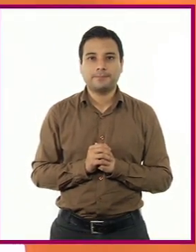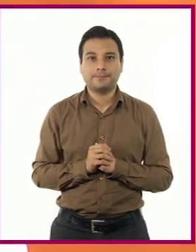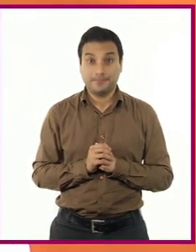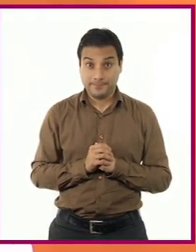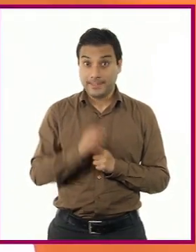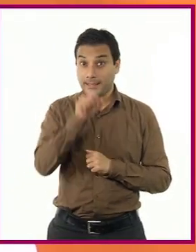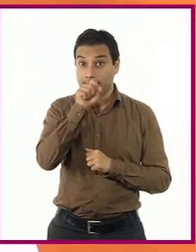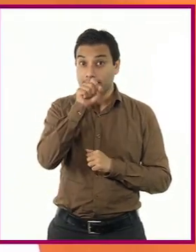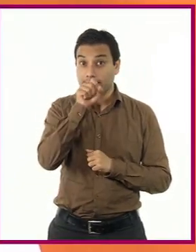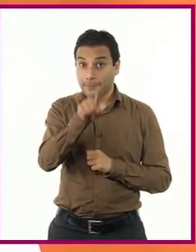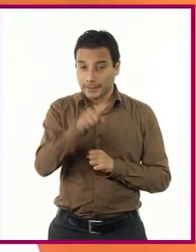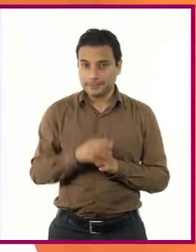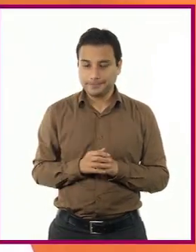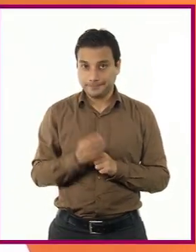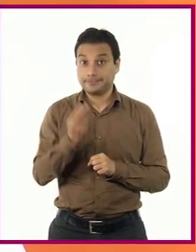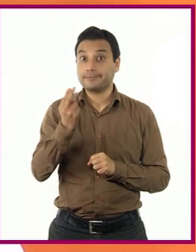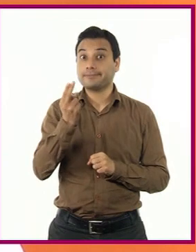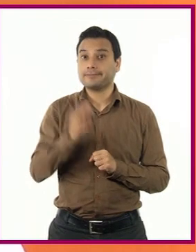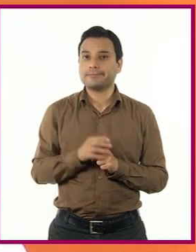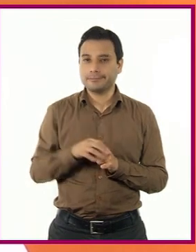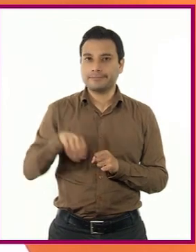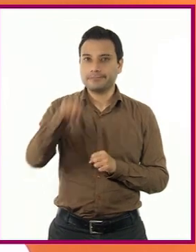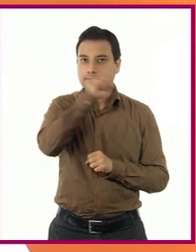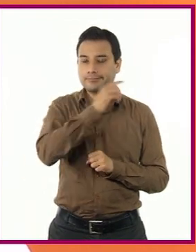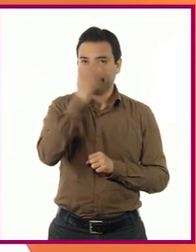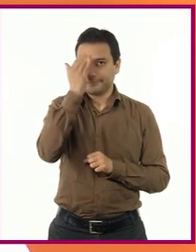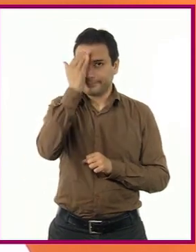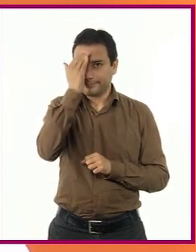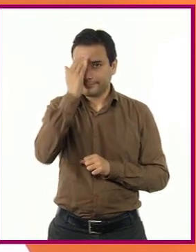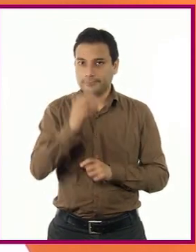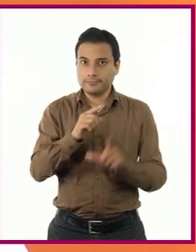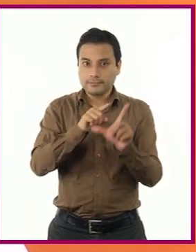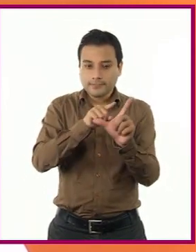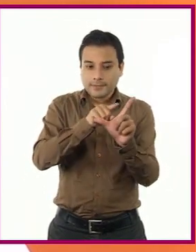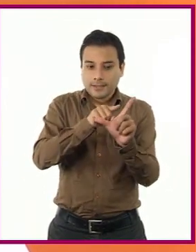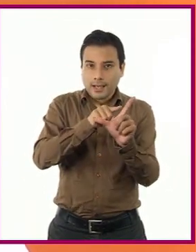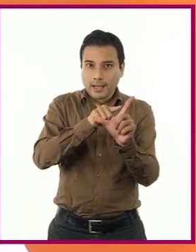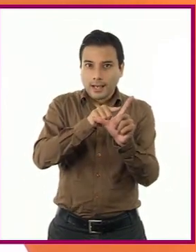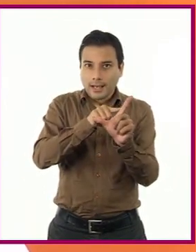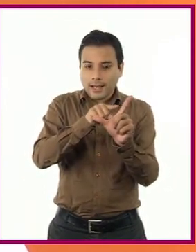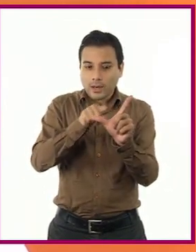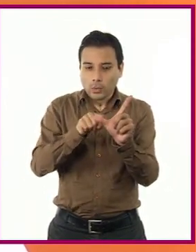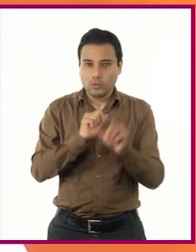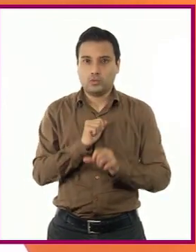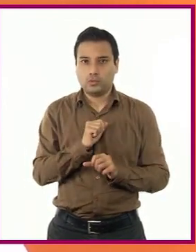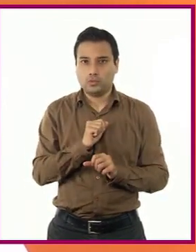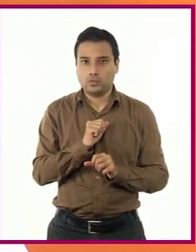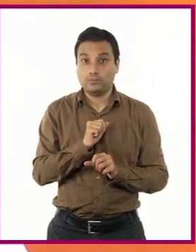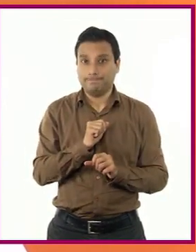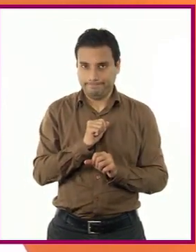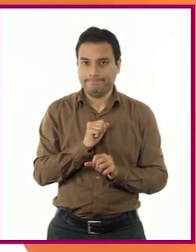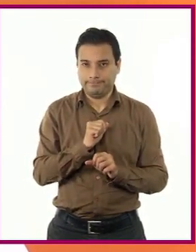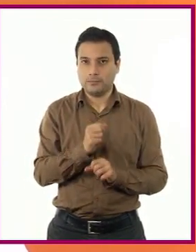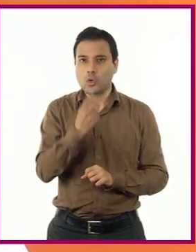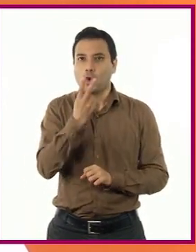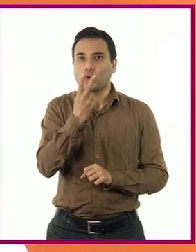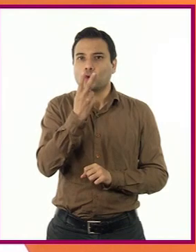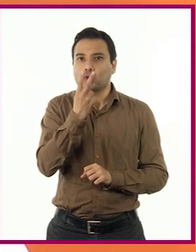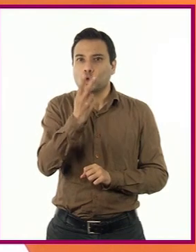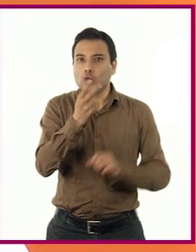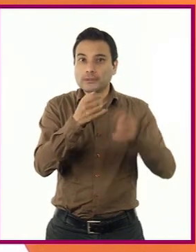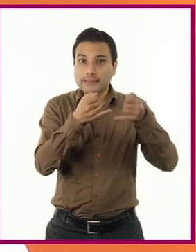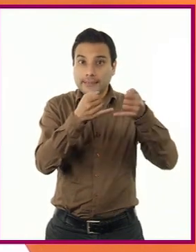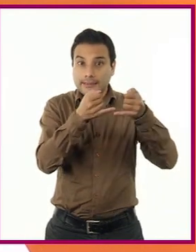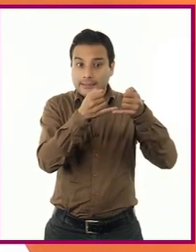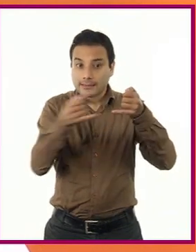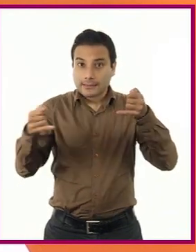Pero también será necesario revisar los ángulos que se forman al tener 2 rectas paralelas cortadas por una línea